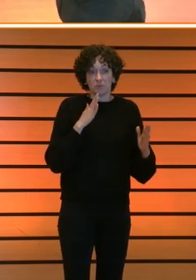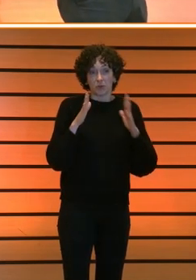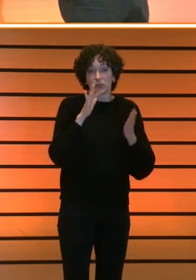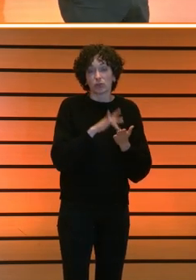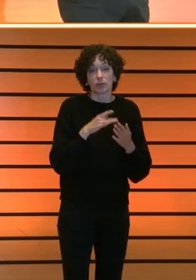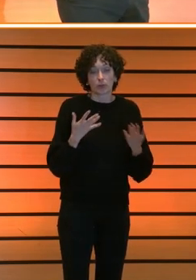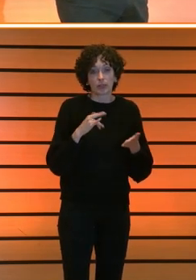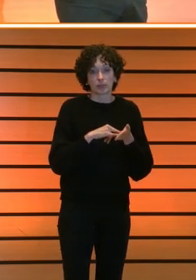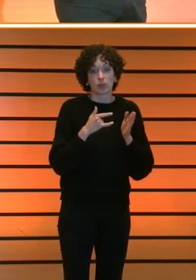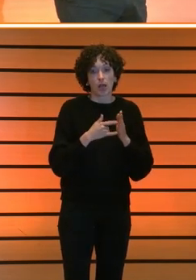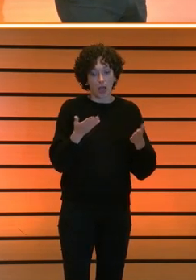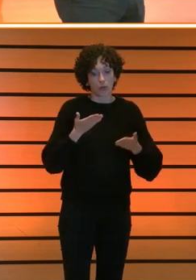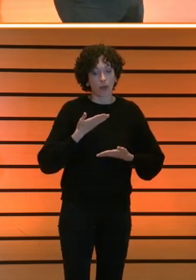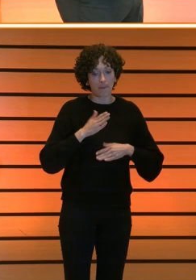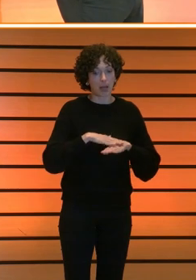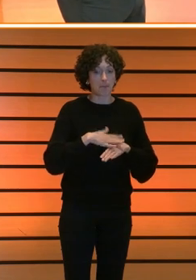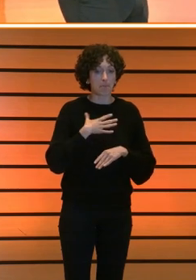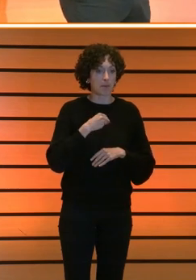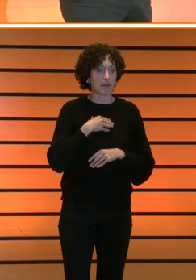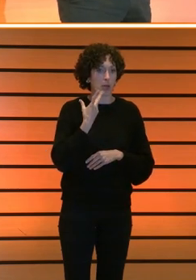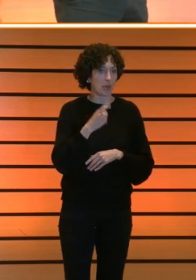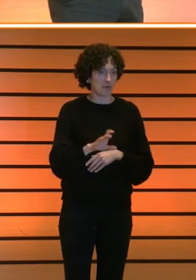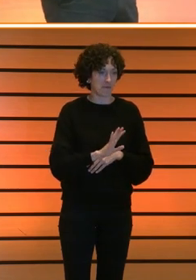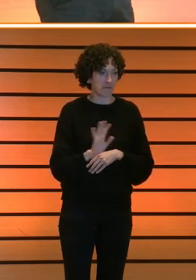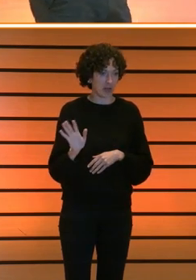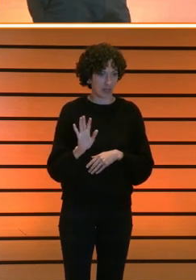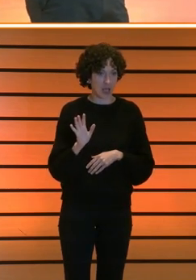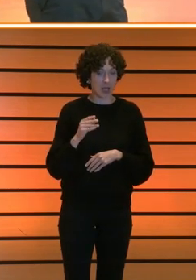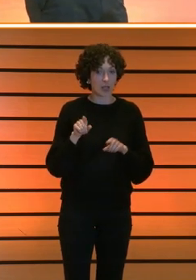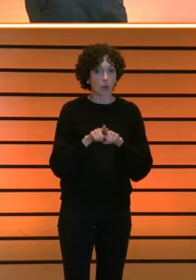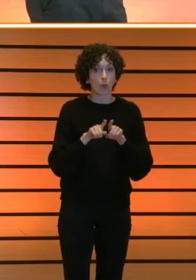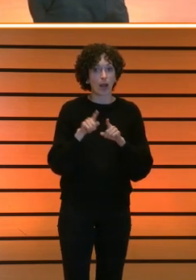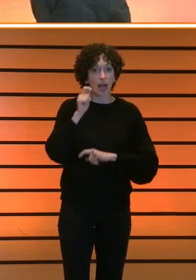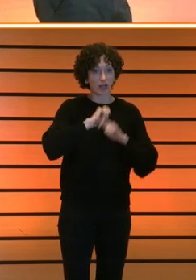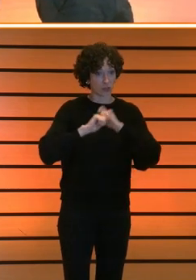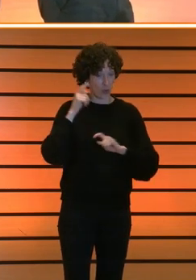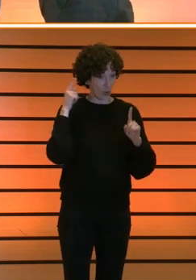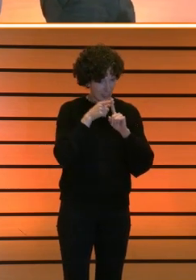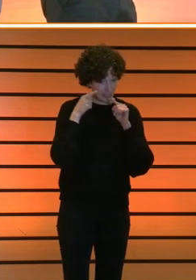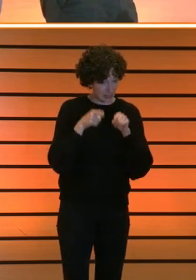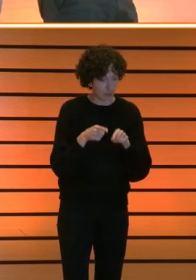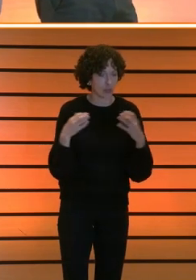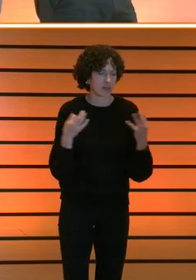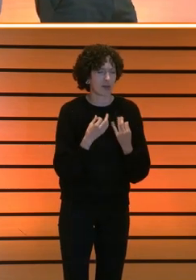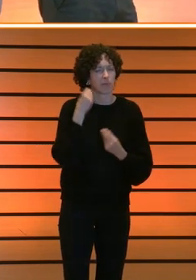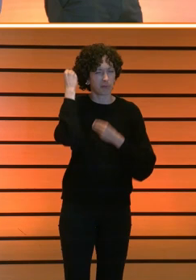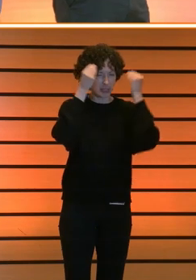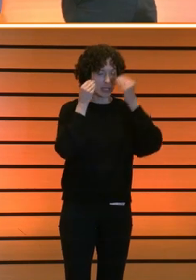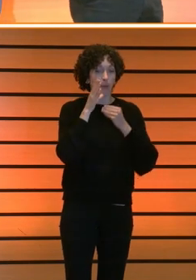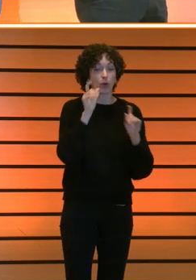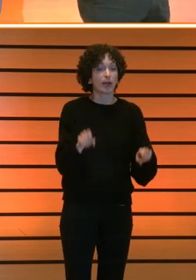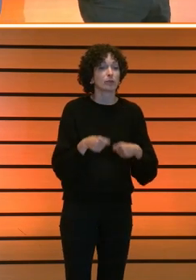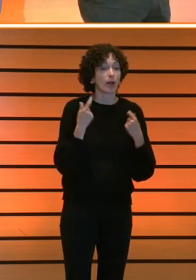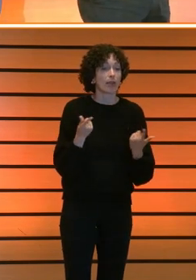permite estar funcionando sin papeles Yo creo que esa es una como objetivo como organizaciones hay que empezar a ponersela no solamente por el medio ambiente